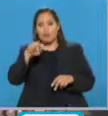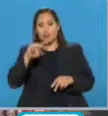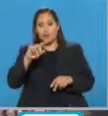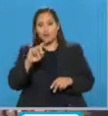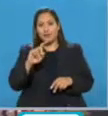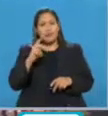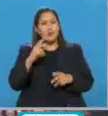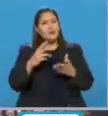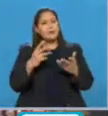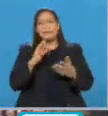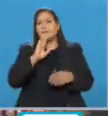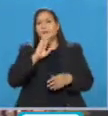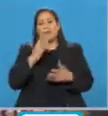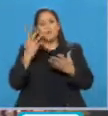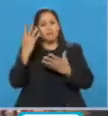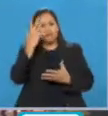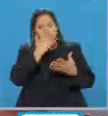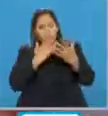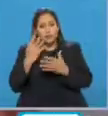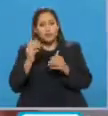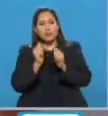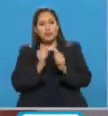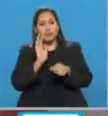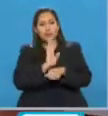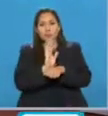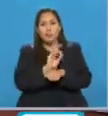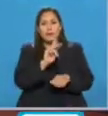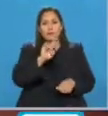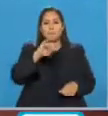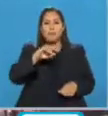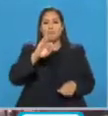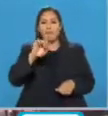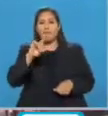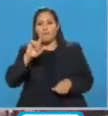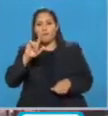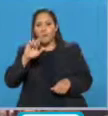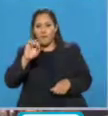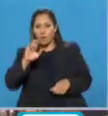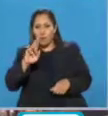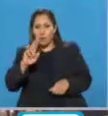¿La confundimos? No, ¿con qué? Con la película de Pink ¿Qué Floyd. esos quiénes son? No.